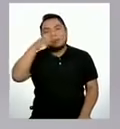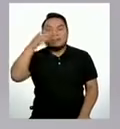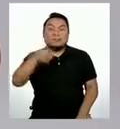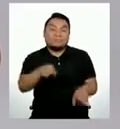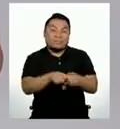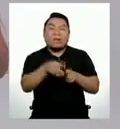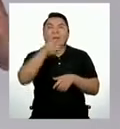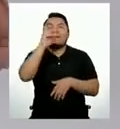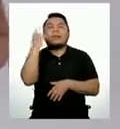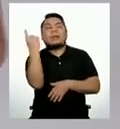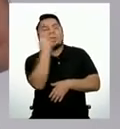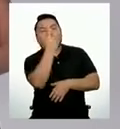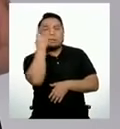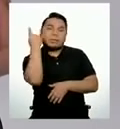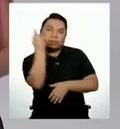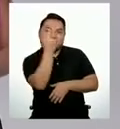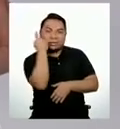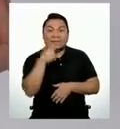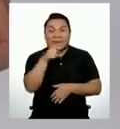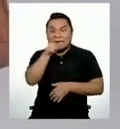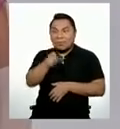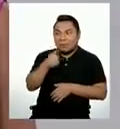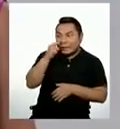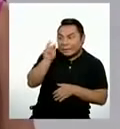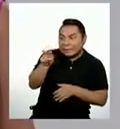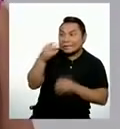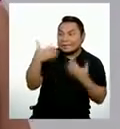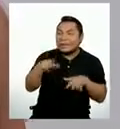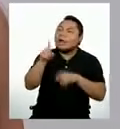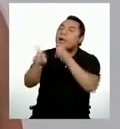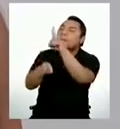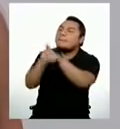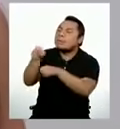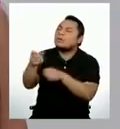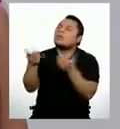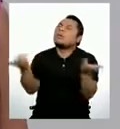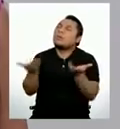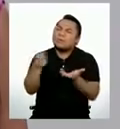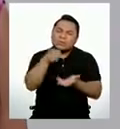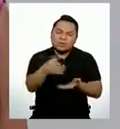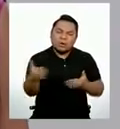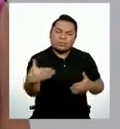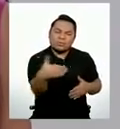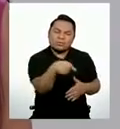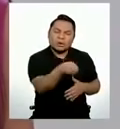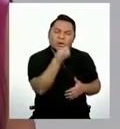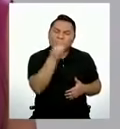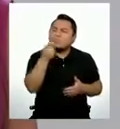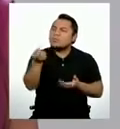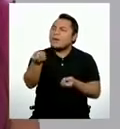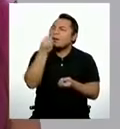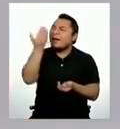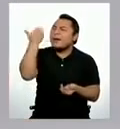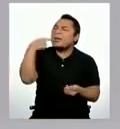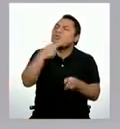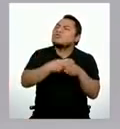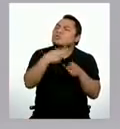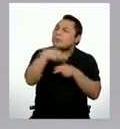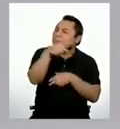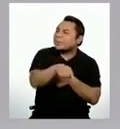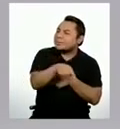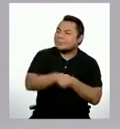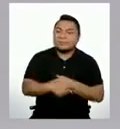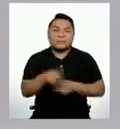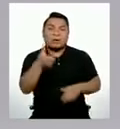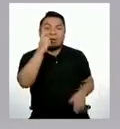emborrachara, le preguntó insistentemente, ¿Cómo dices que se llaman esos animalitos que me invitaste a comer? El